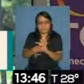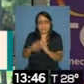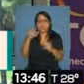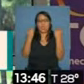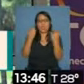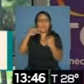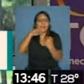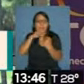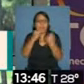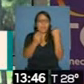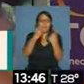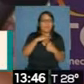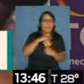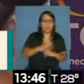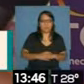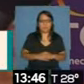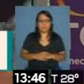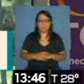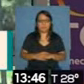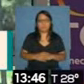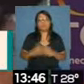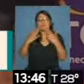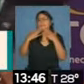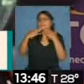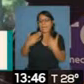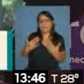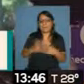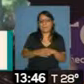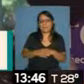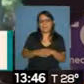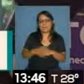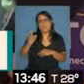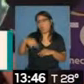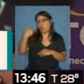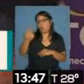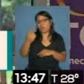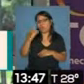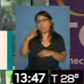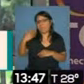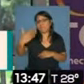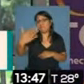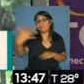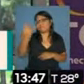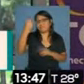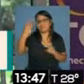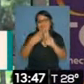la economía de Jujuy. Gunther, muchísimas gracias y será en otra oportunidad entonces poder encontrar.